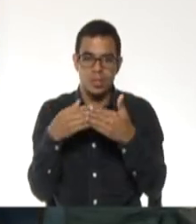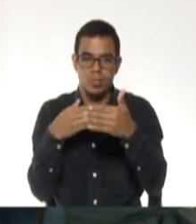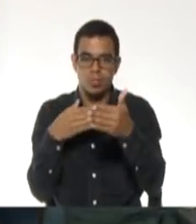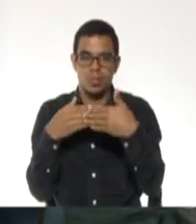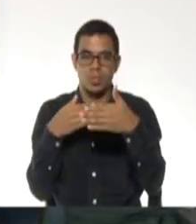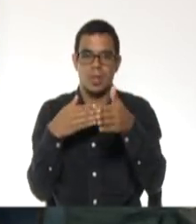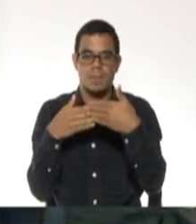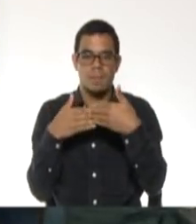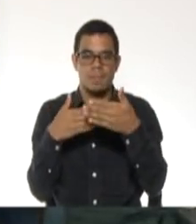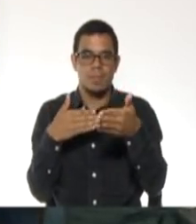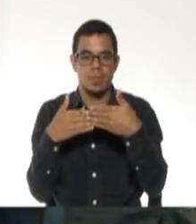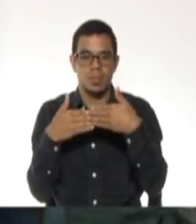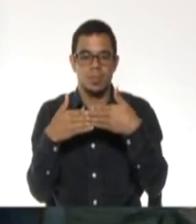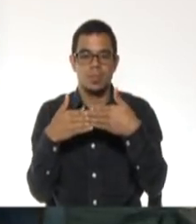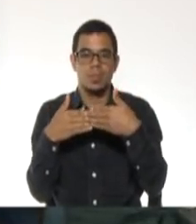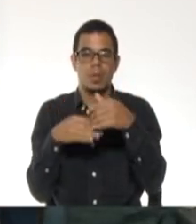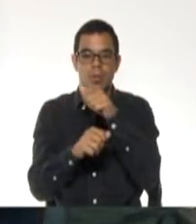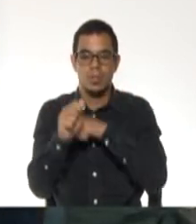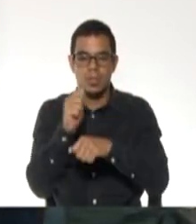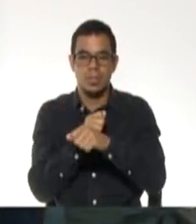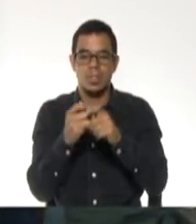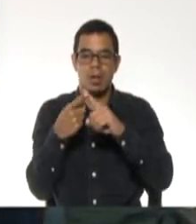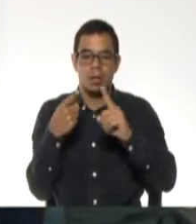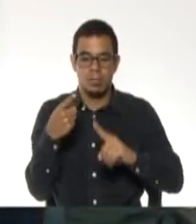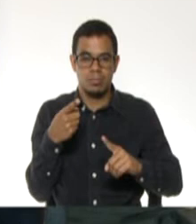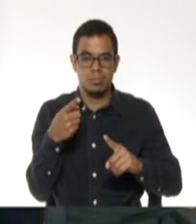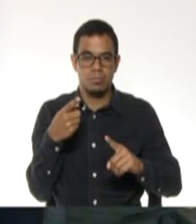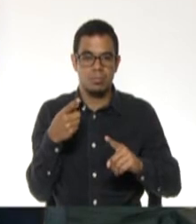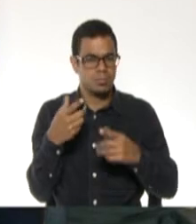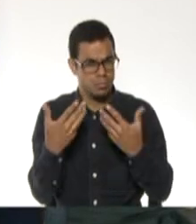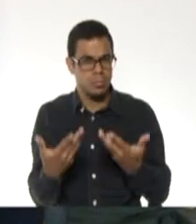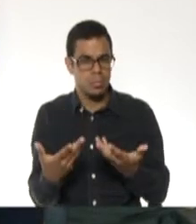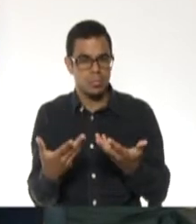hablando de abrir la resistencia en esa falla, estamos hablando